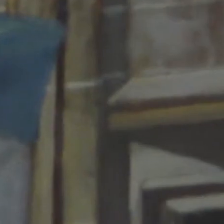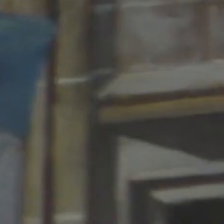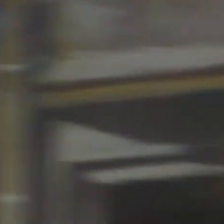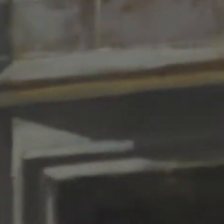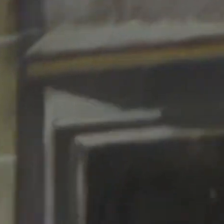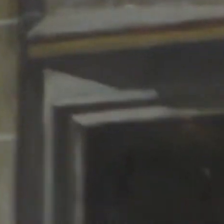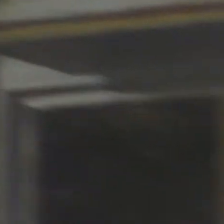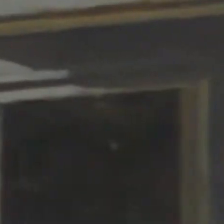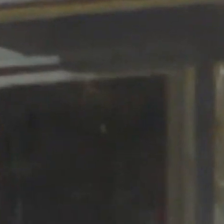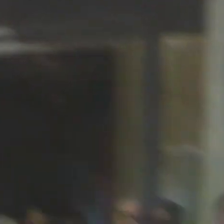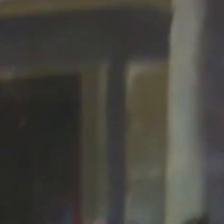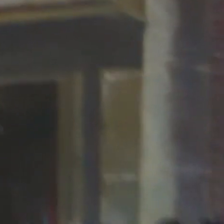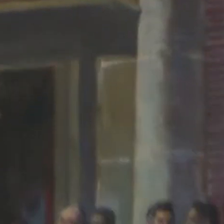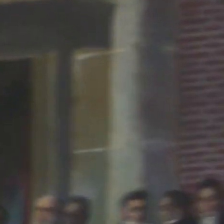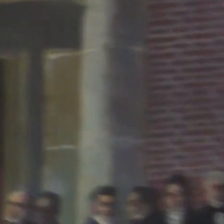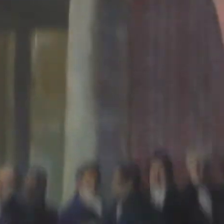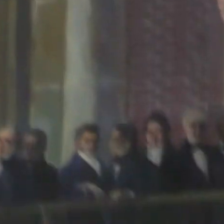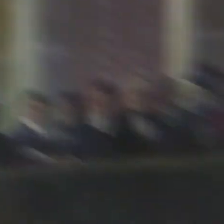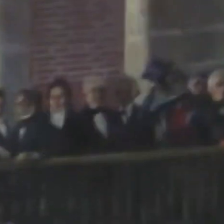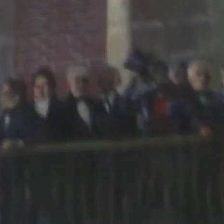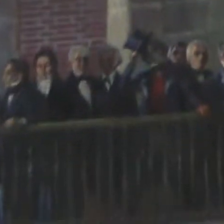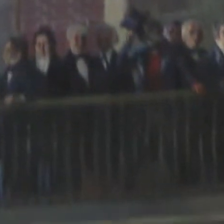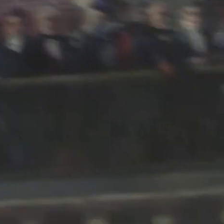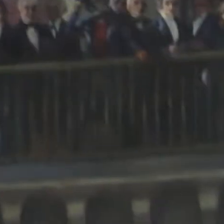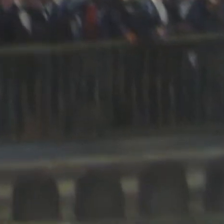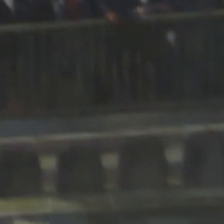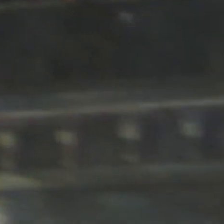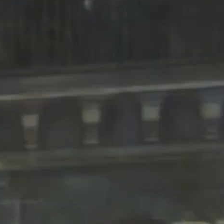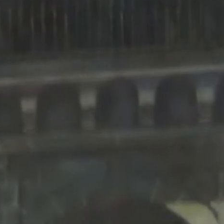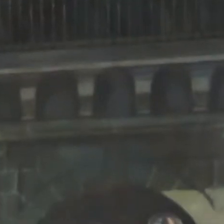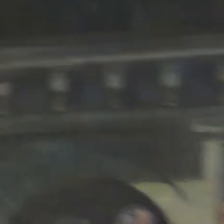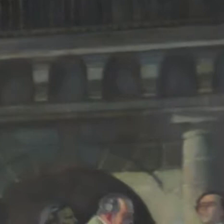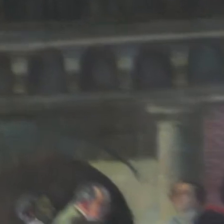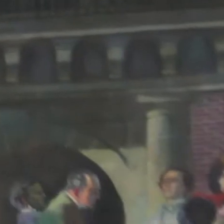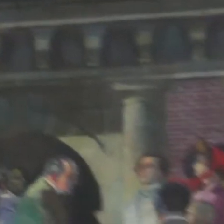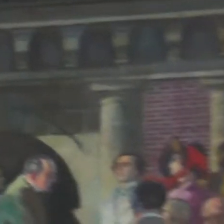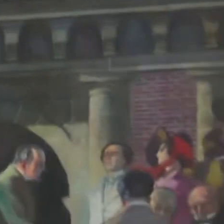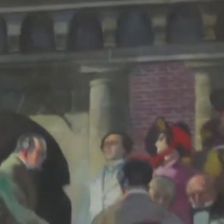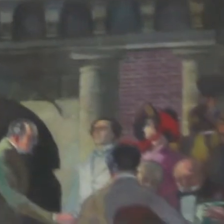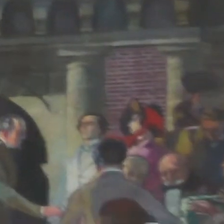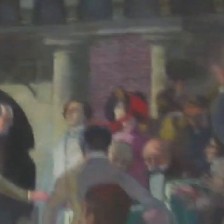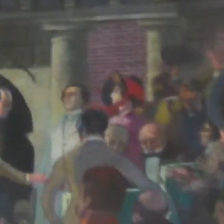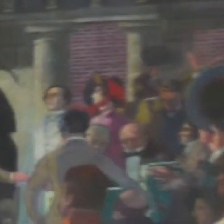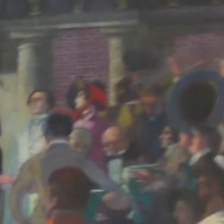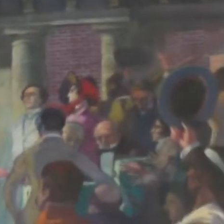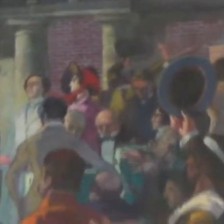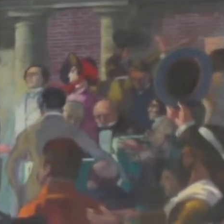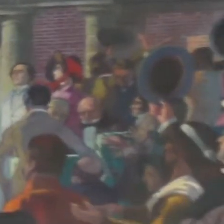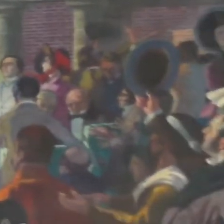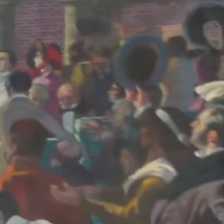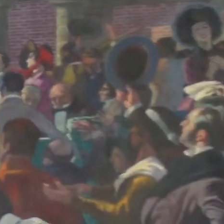estuvo en la comisión y que por error omitimos incluir dichos cambios la redacción del artículo